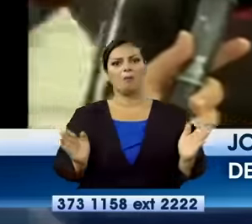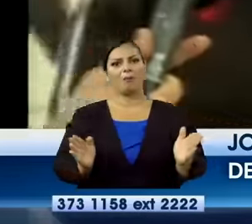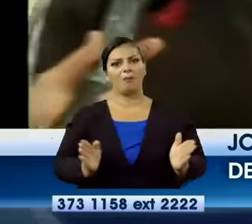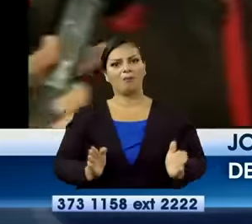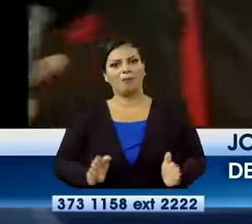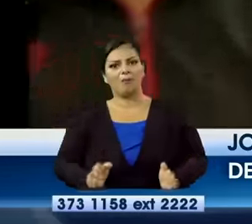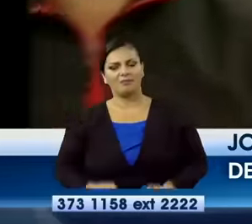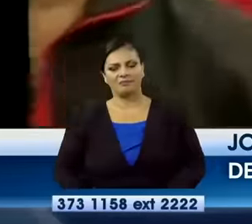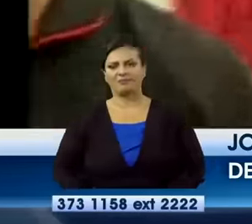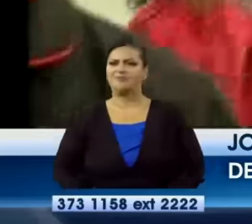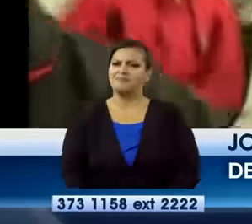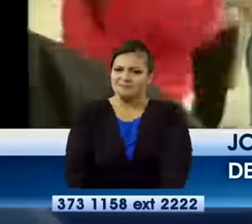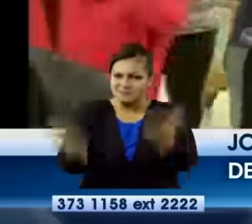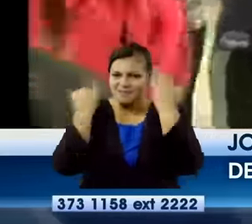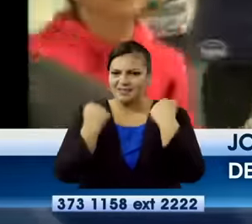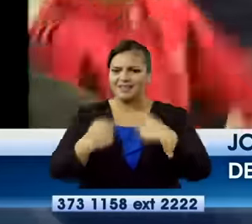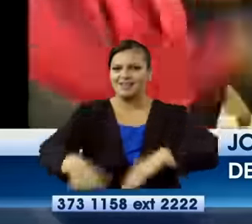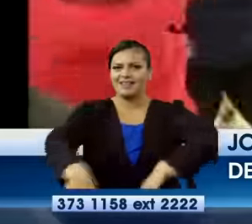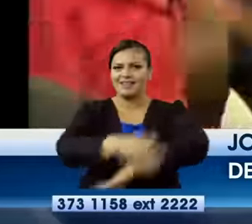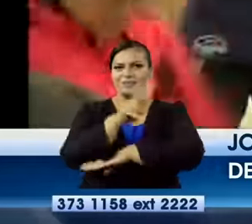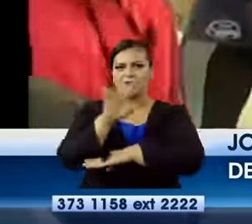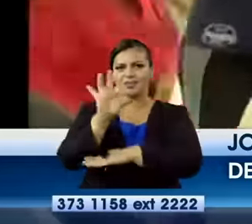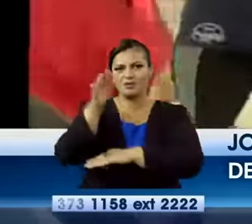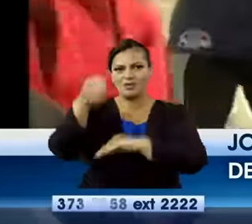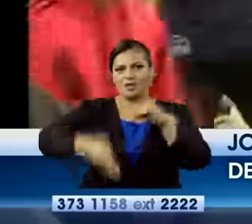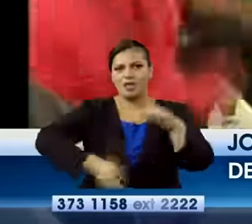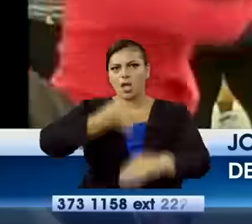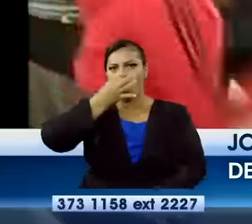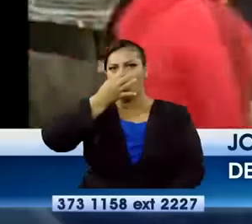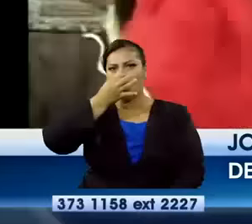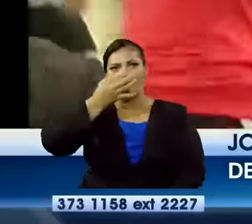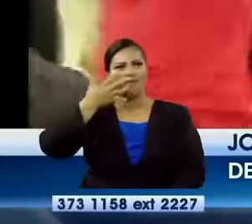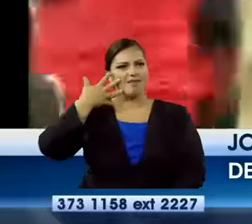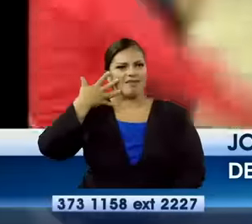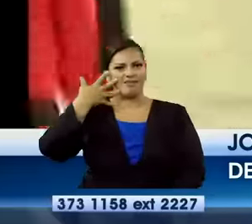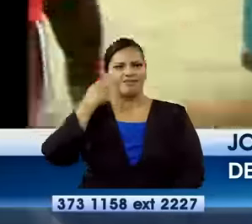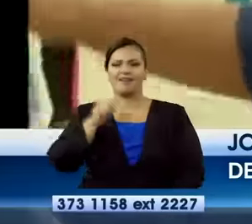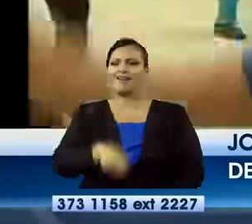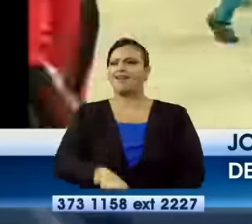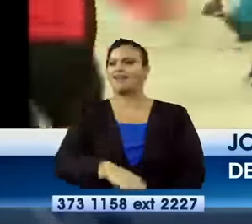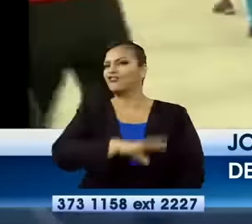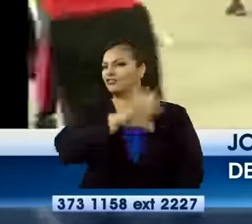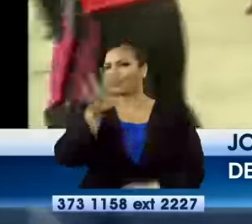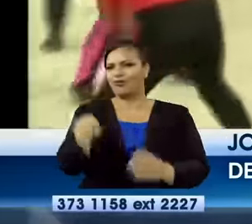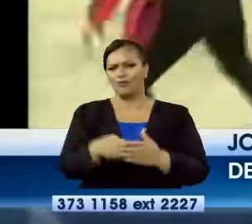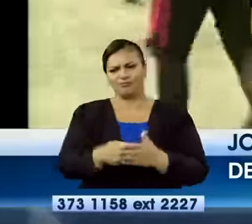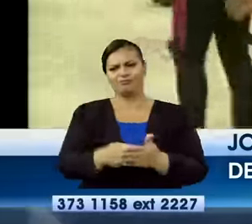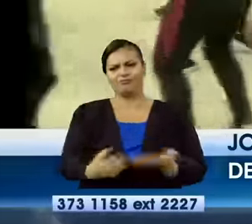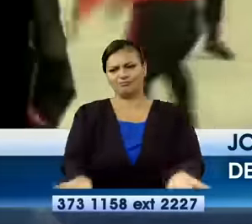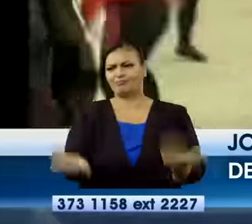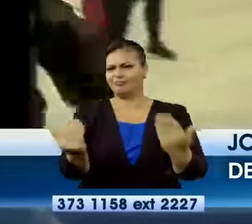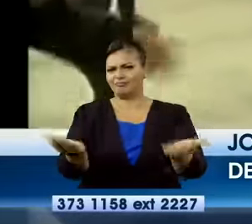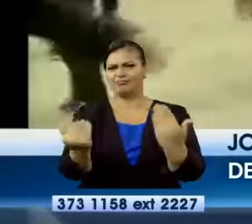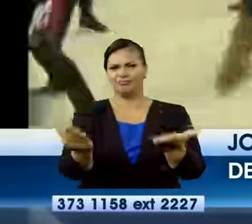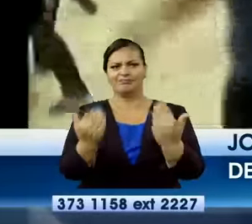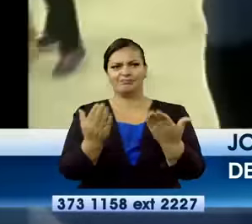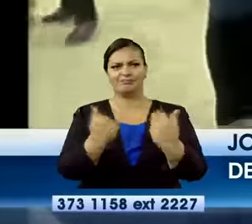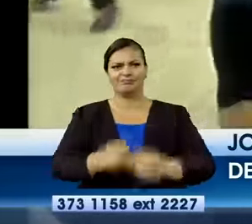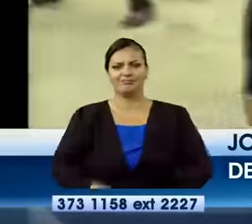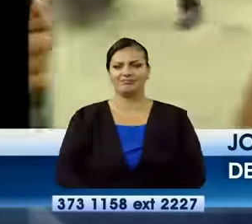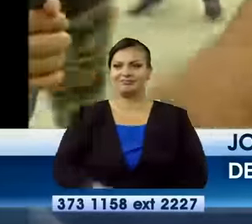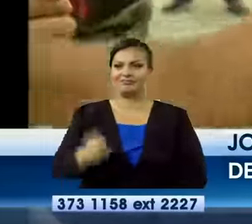que sí, aquí en la 29 y Oriente la recomendamos, que vengan, que esto es para todo el público. Muchas gracias. Y a mi amiga la vemos